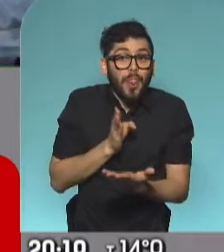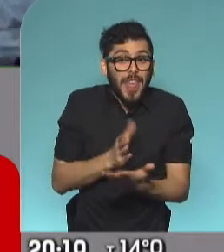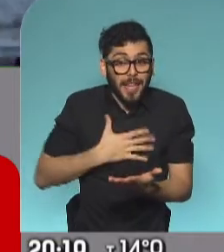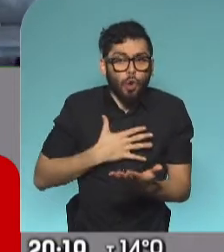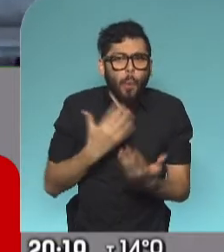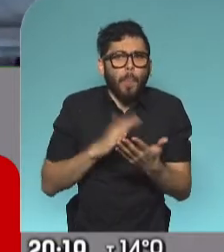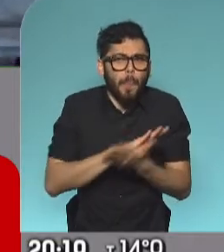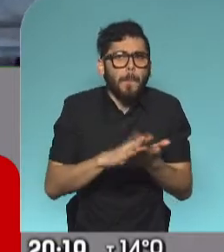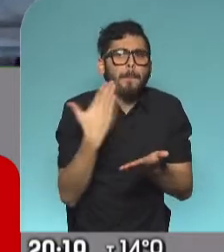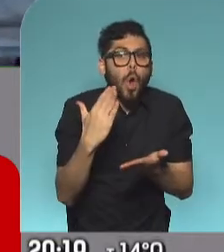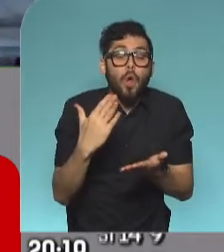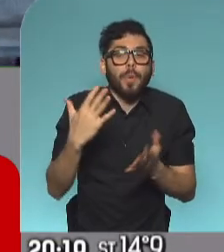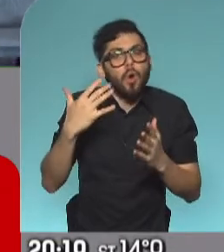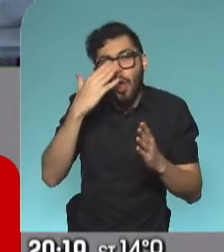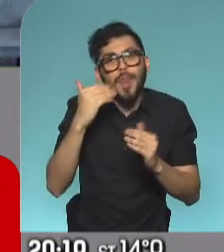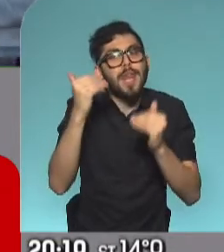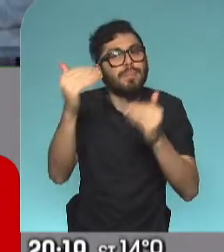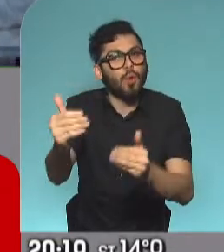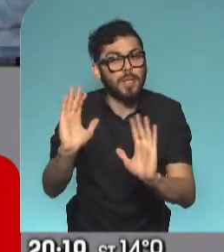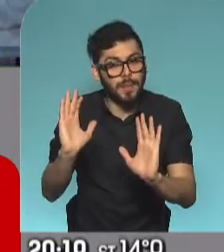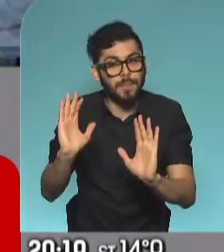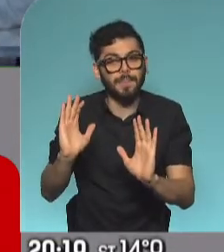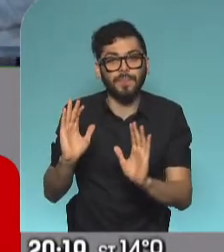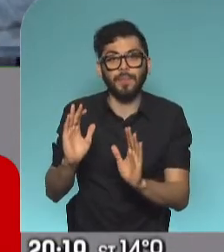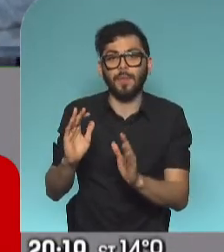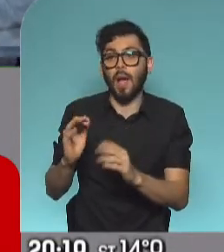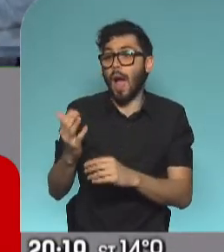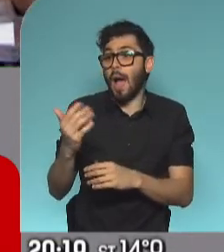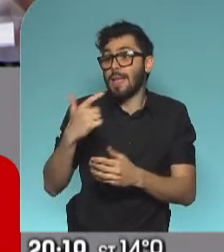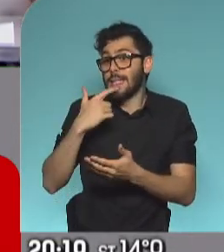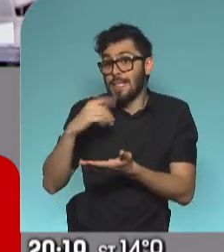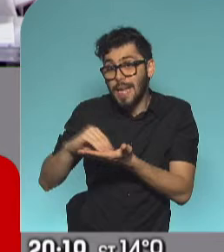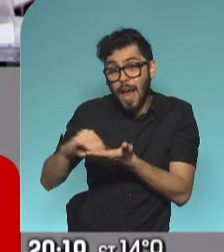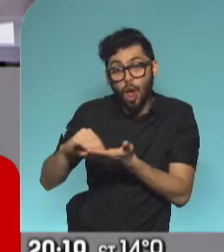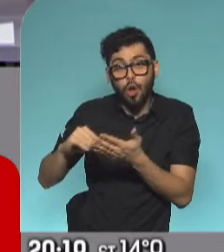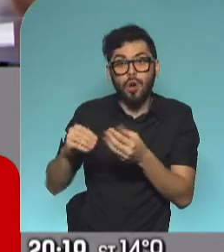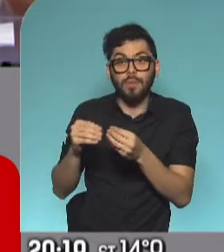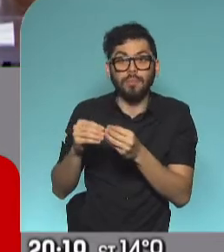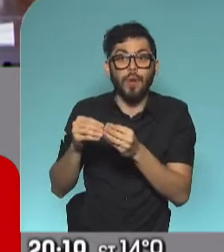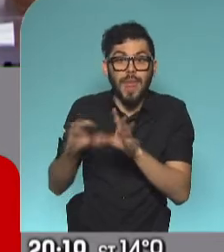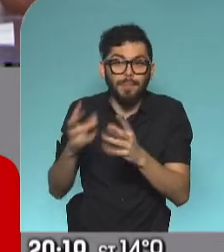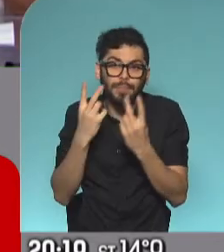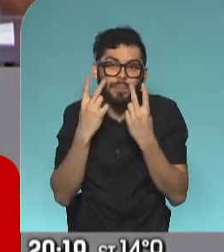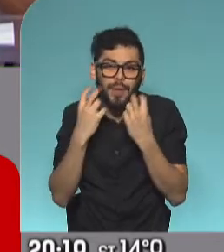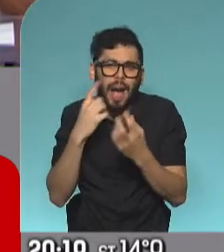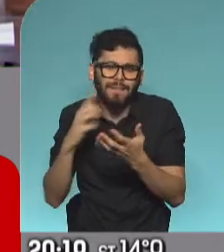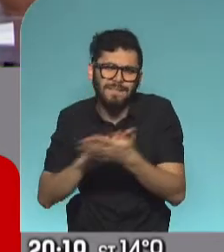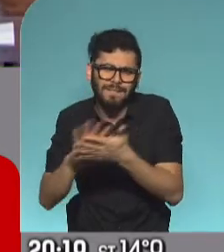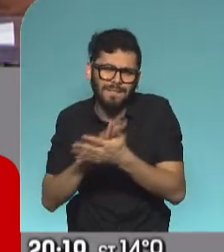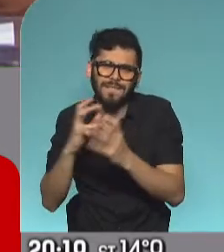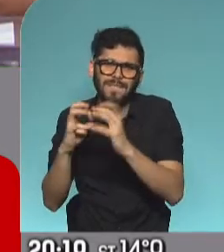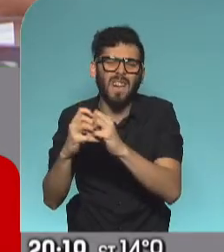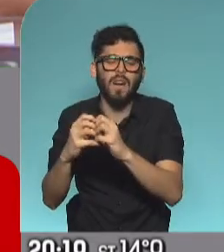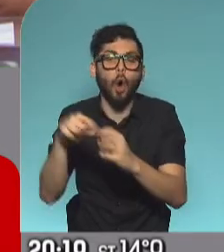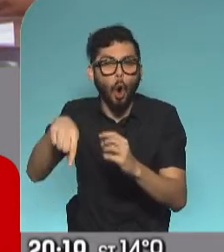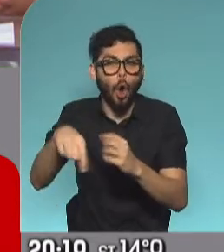del Senado no intervino ayer, quizás intervenga. Claro, pero le da pie al Senado para esto que se definió hoy, que es que estos